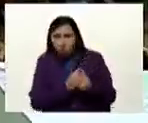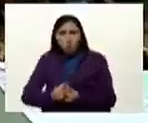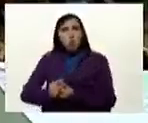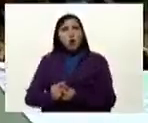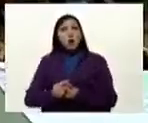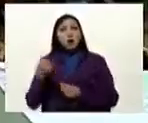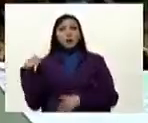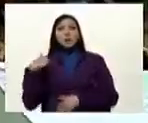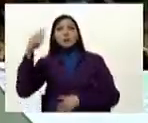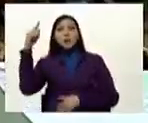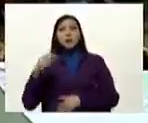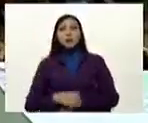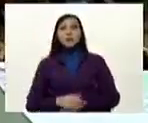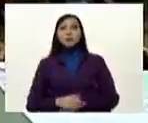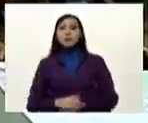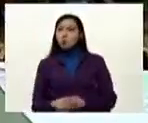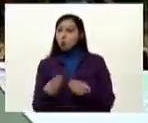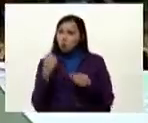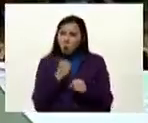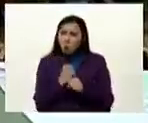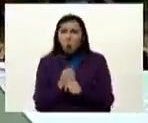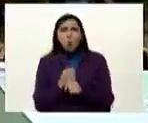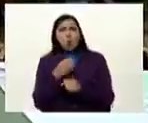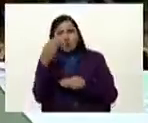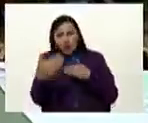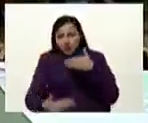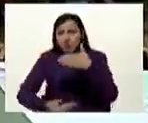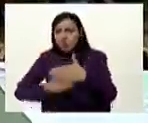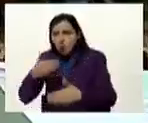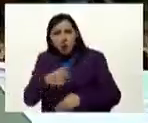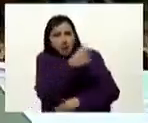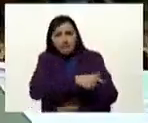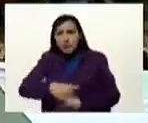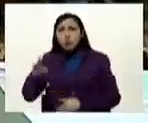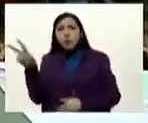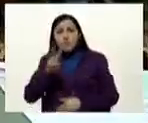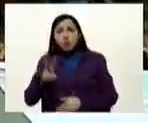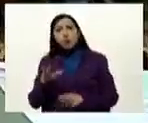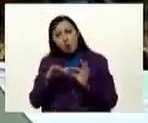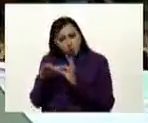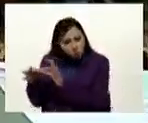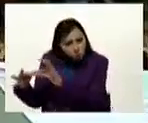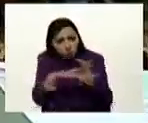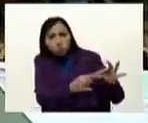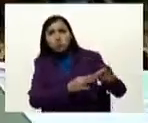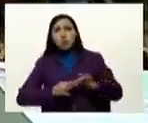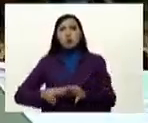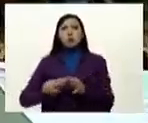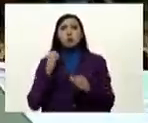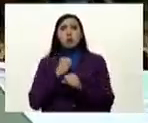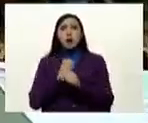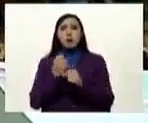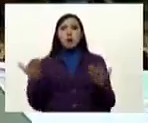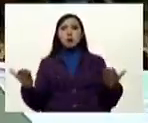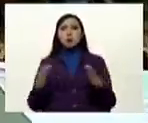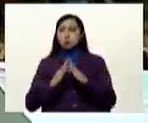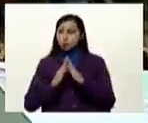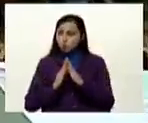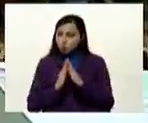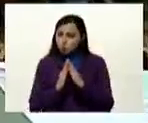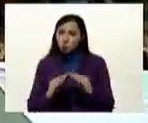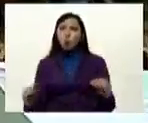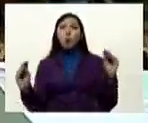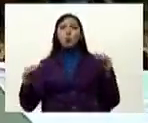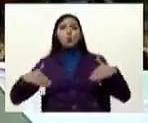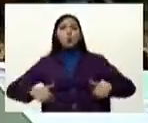estamos teniendo con mucho trabajo, con mucha dedicación. Unámonos. Unamos todo